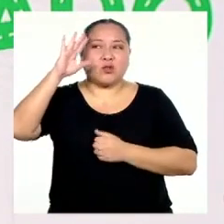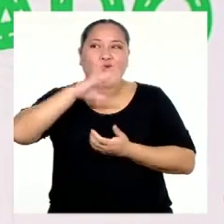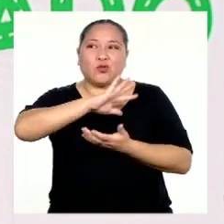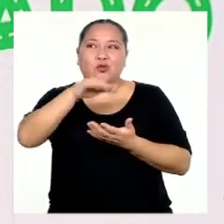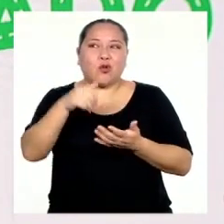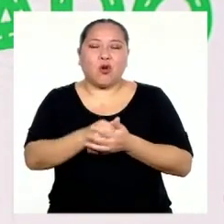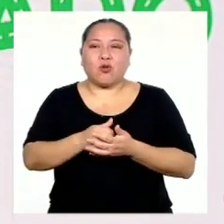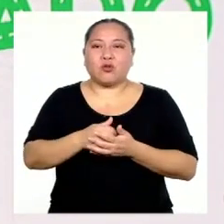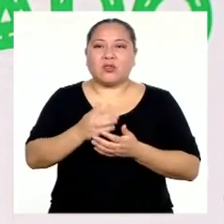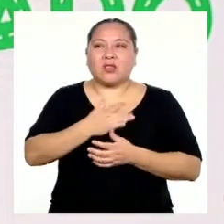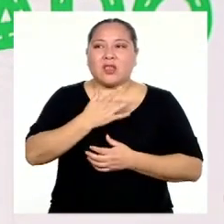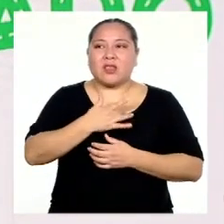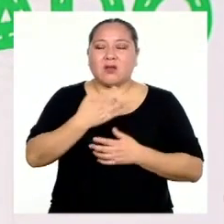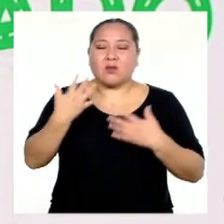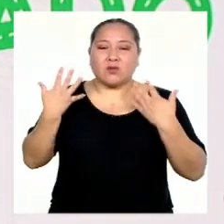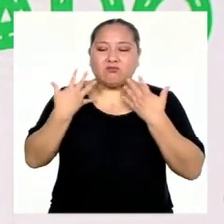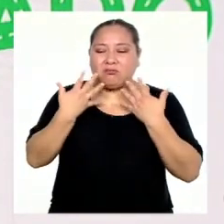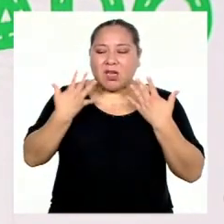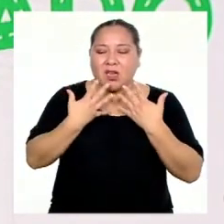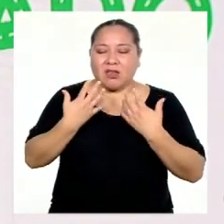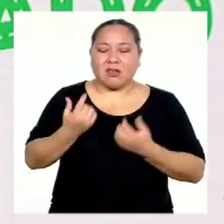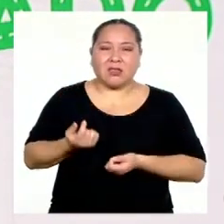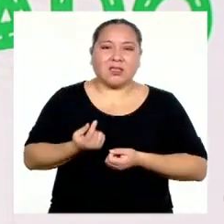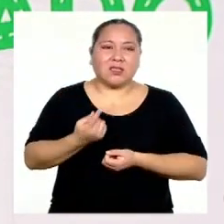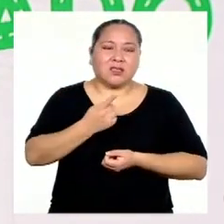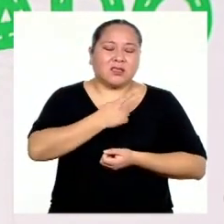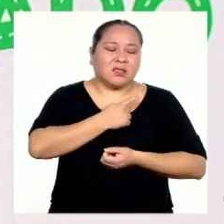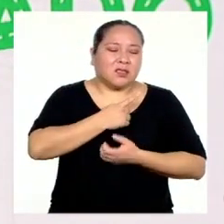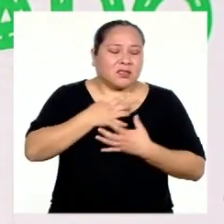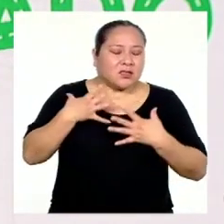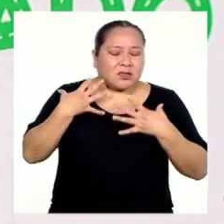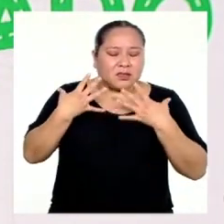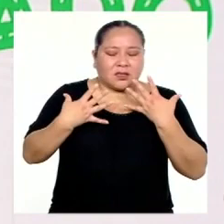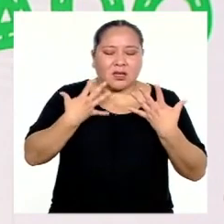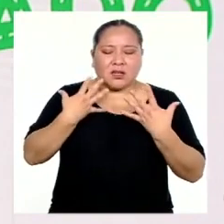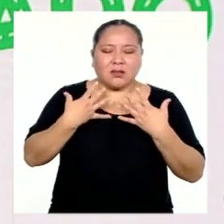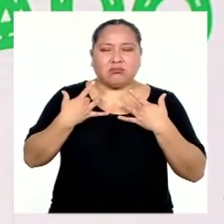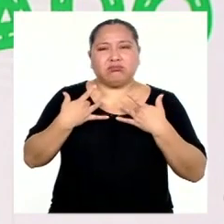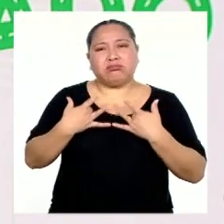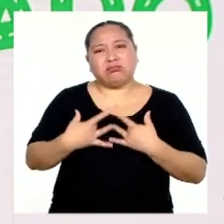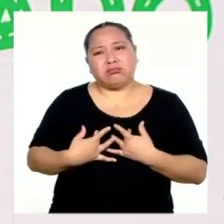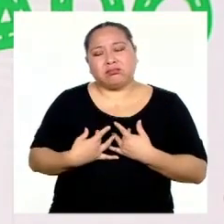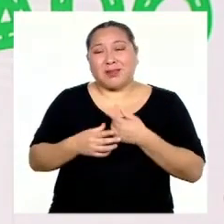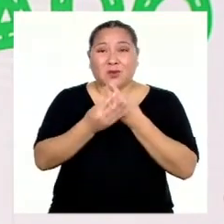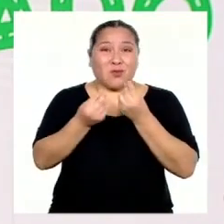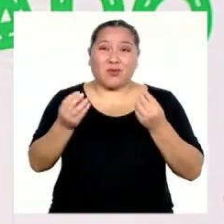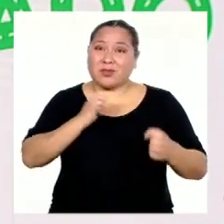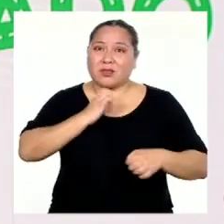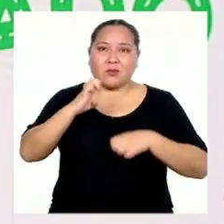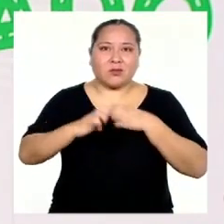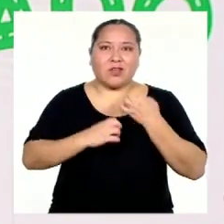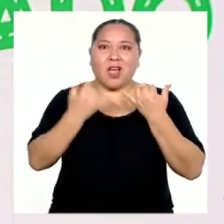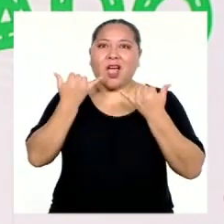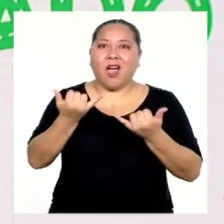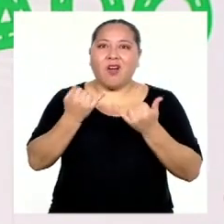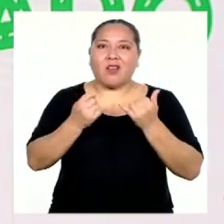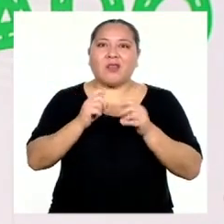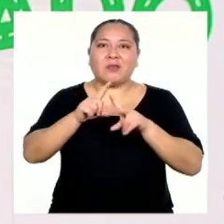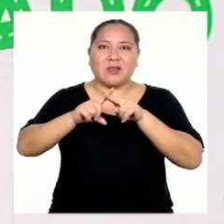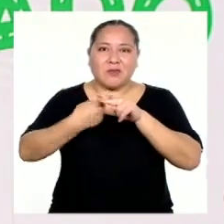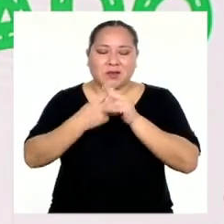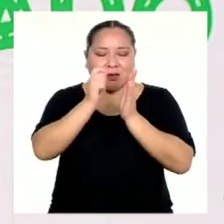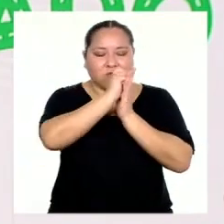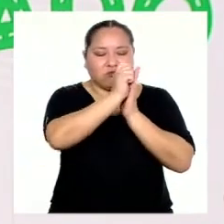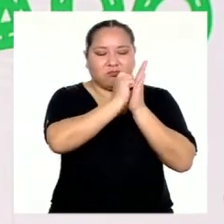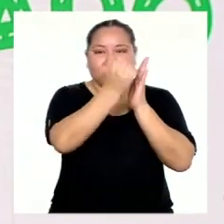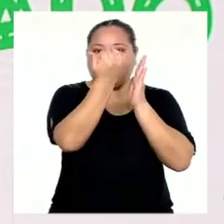ansiedad, nostalgia, tantas cosas. Por eso, hoy vamos a empezar a elaborar nuestro texto instructivo con